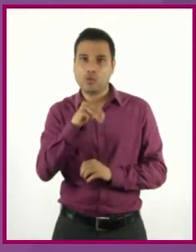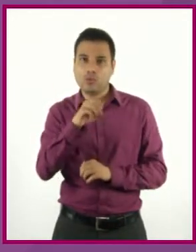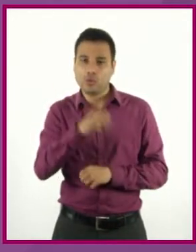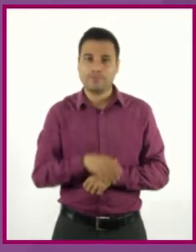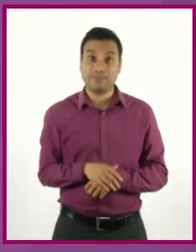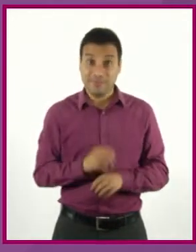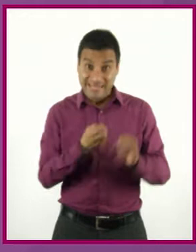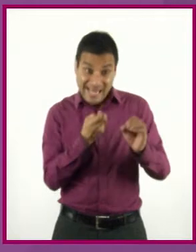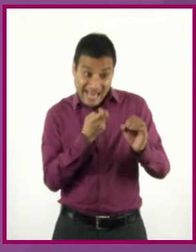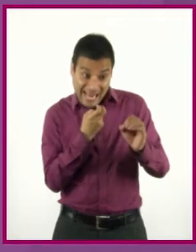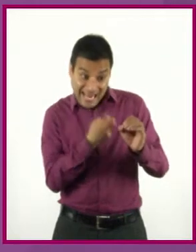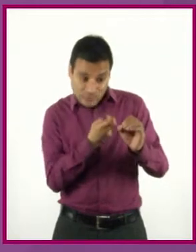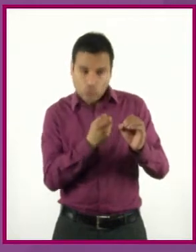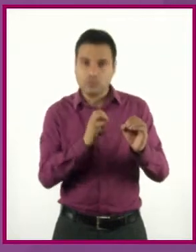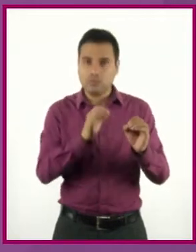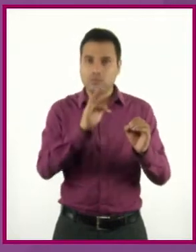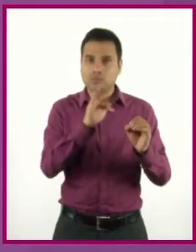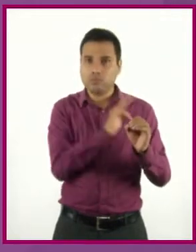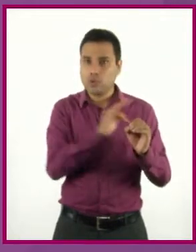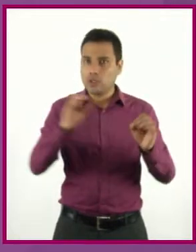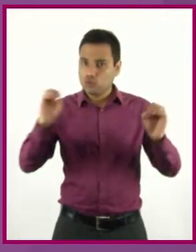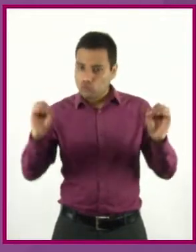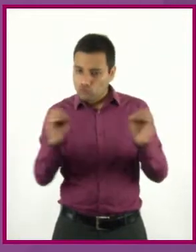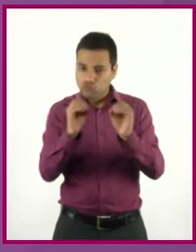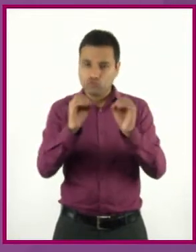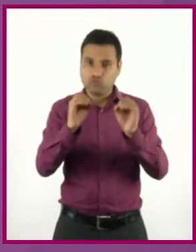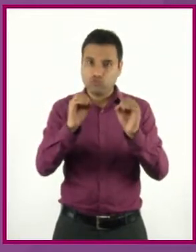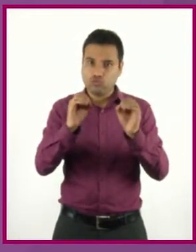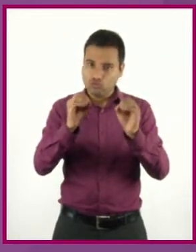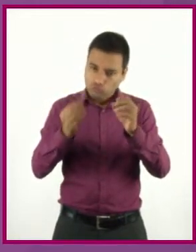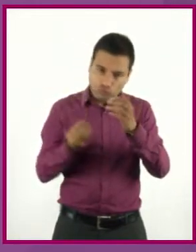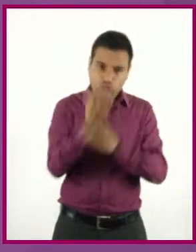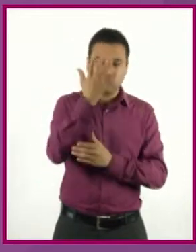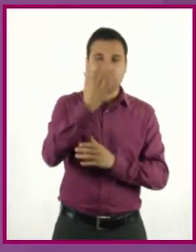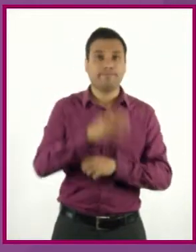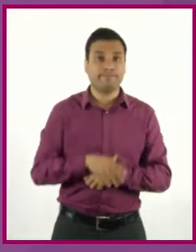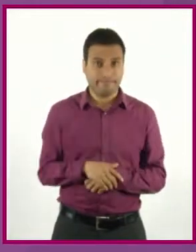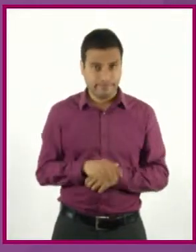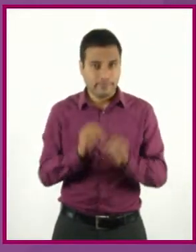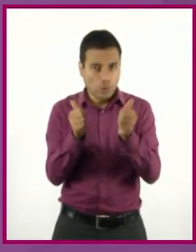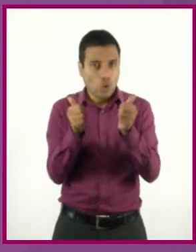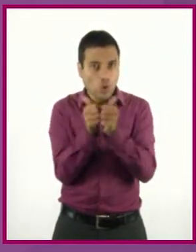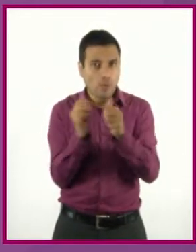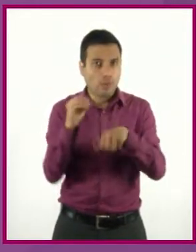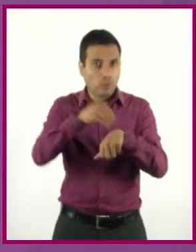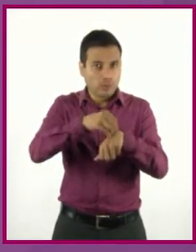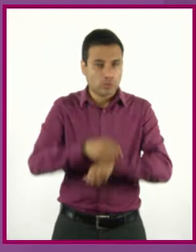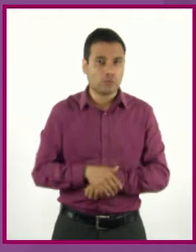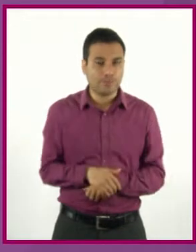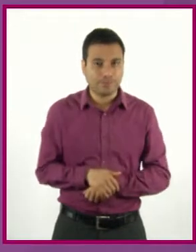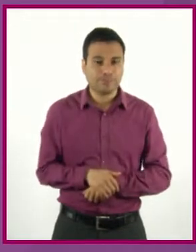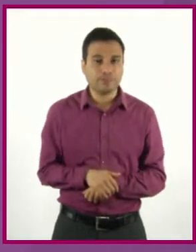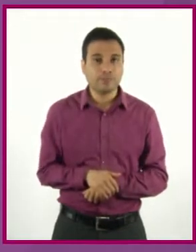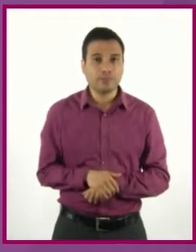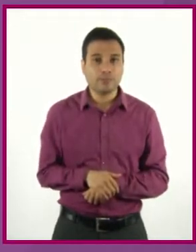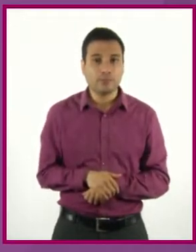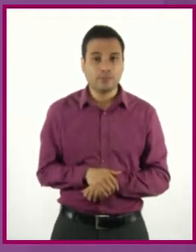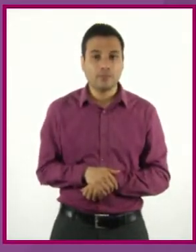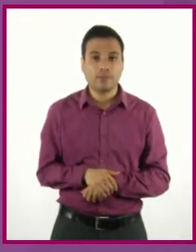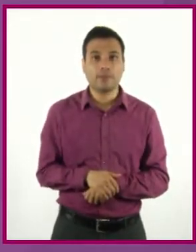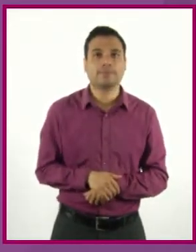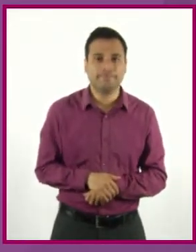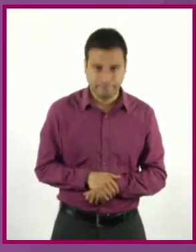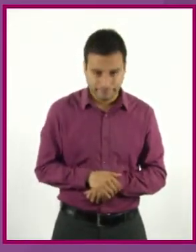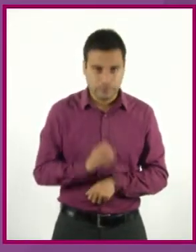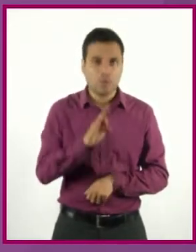estos se combinan en proporciones definidas para crear compuestos. Así, pudo establecer las masas